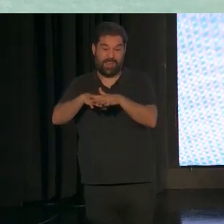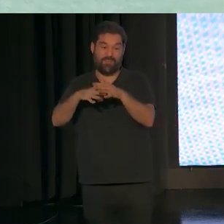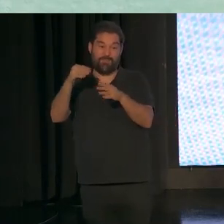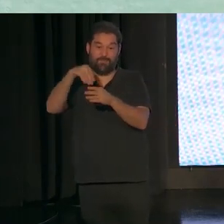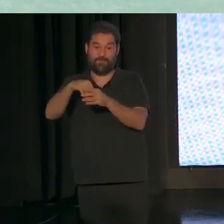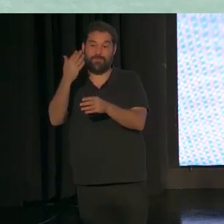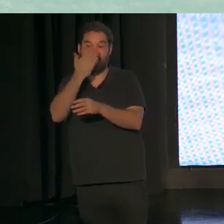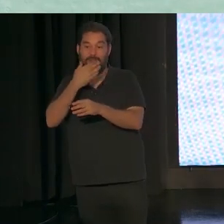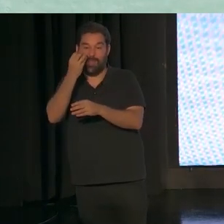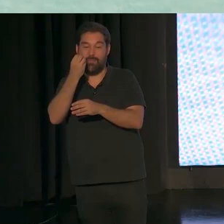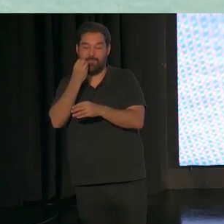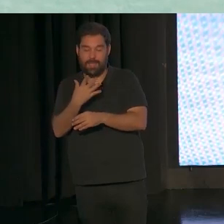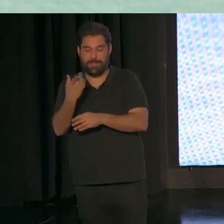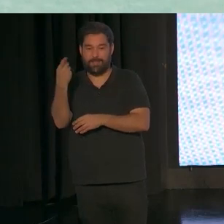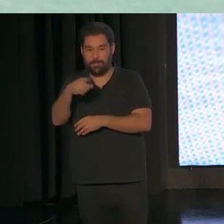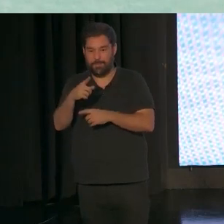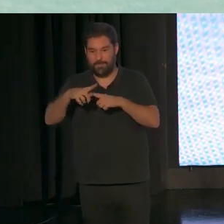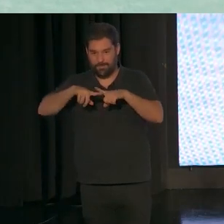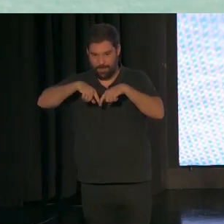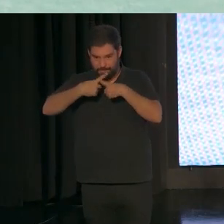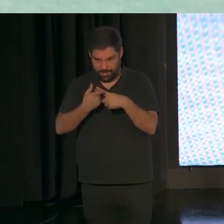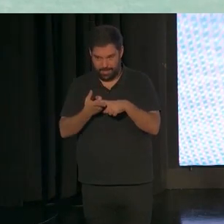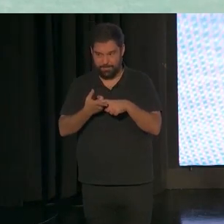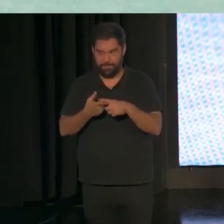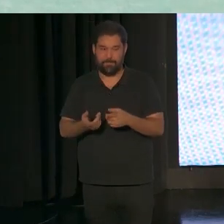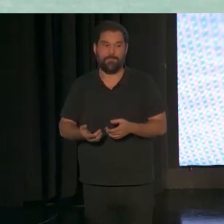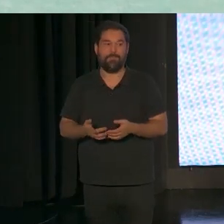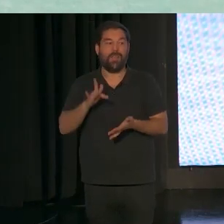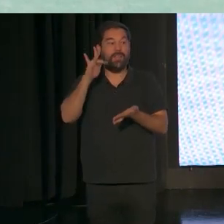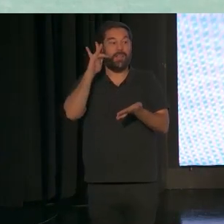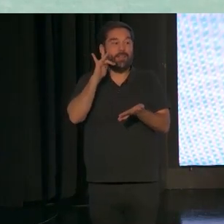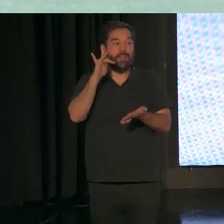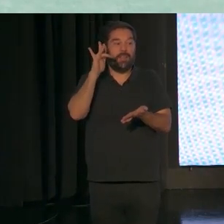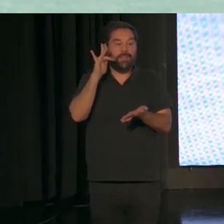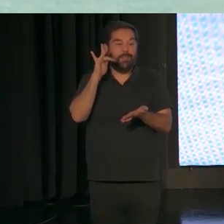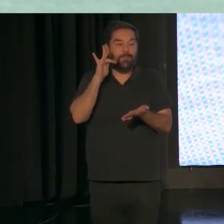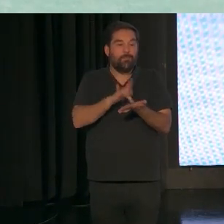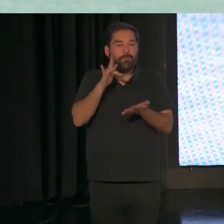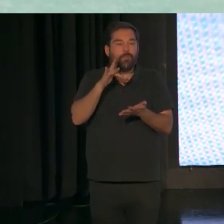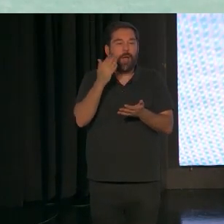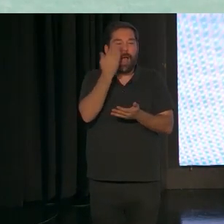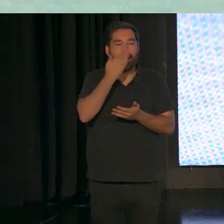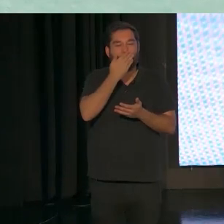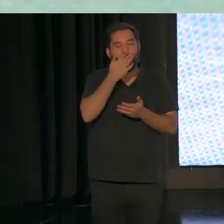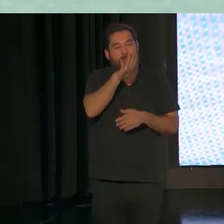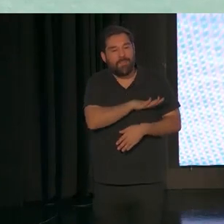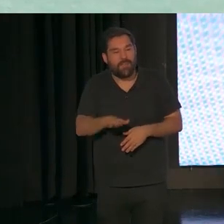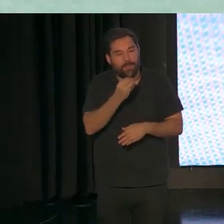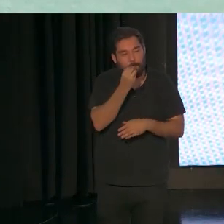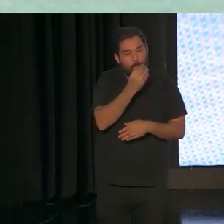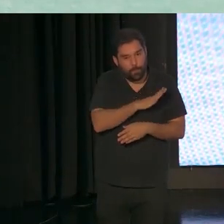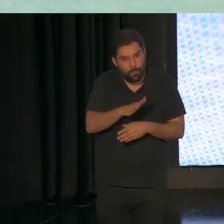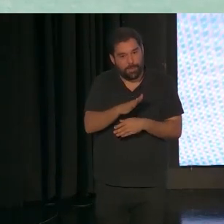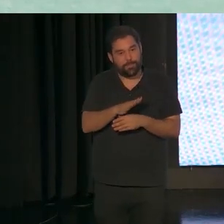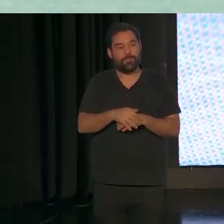H Eh bueno cuando hablamos de una buena escuela infantil es una